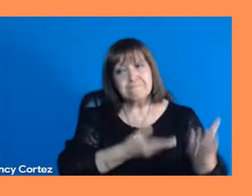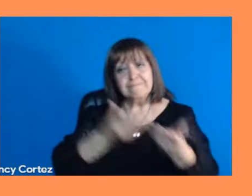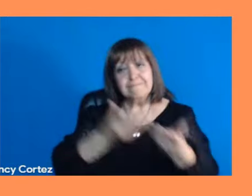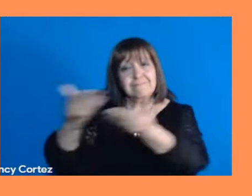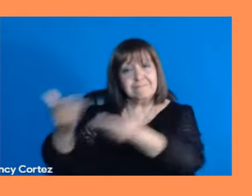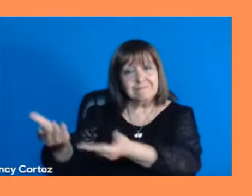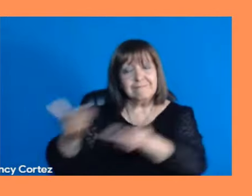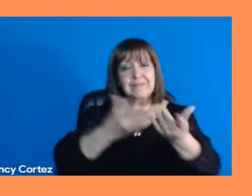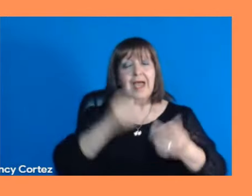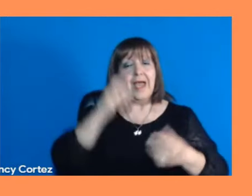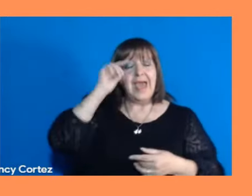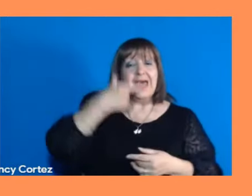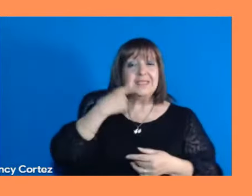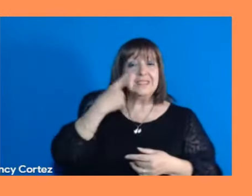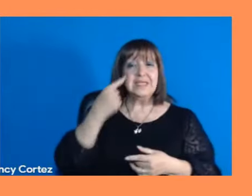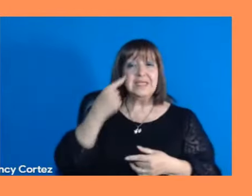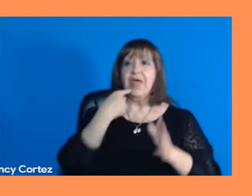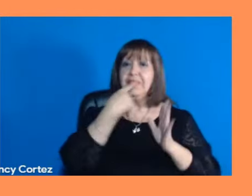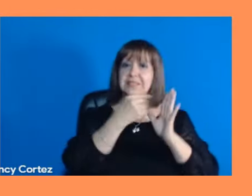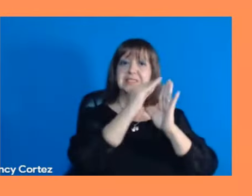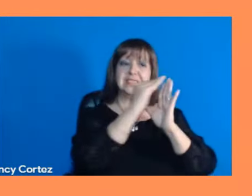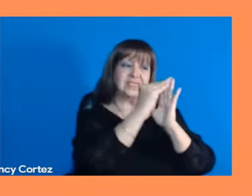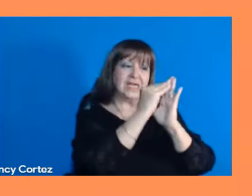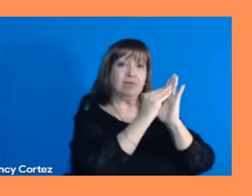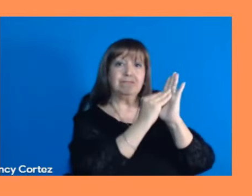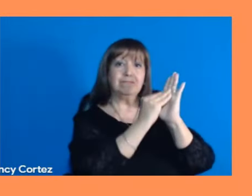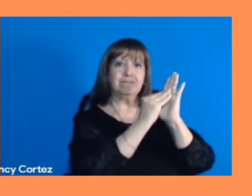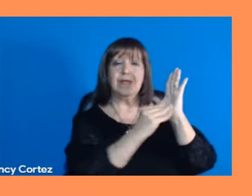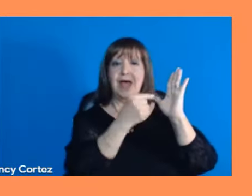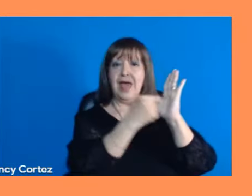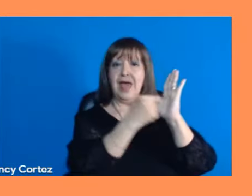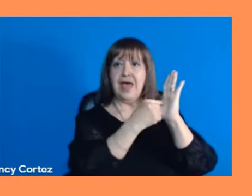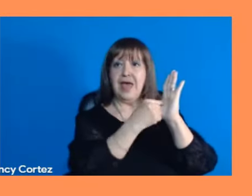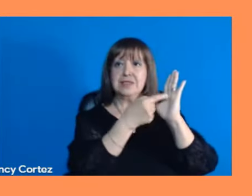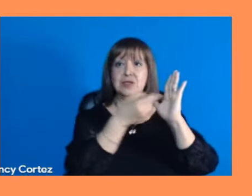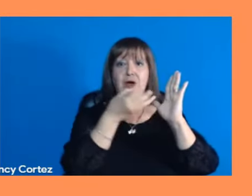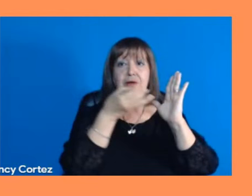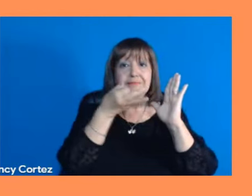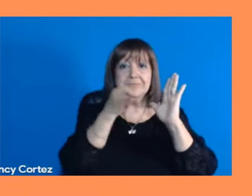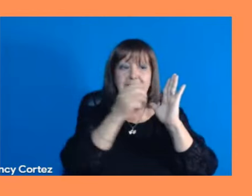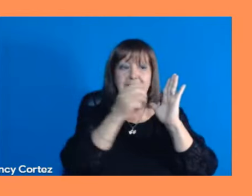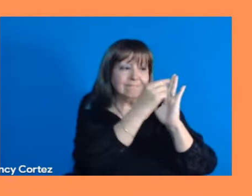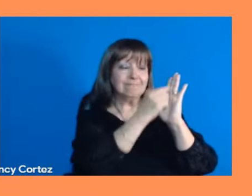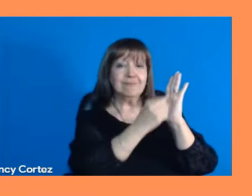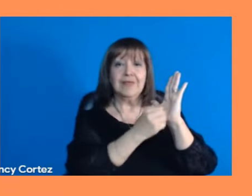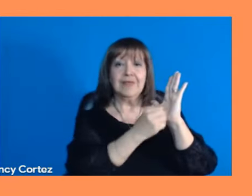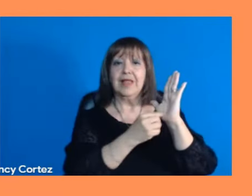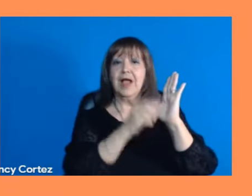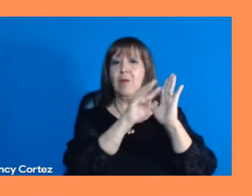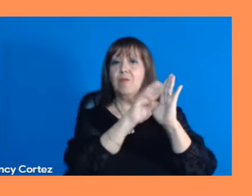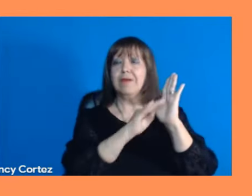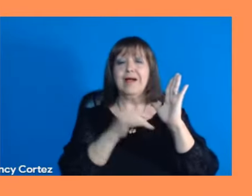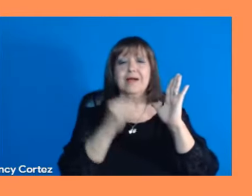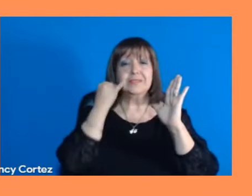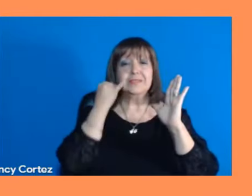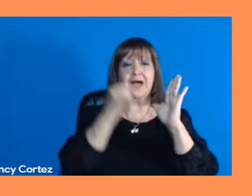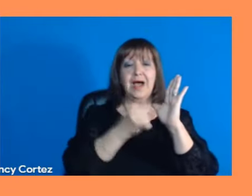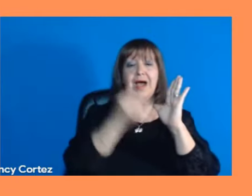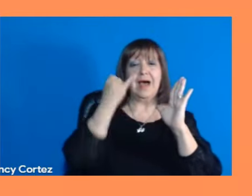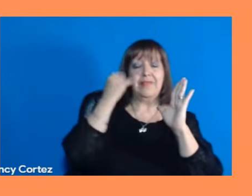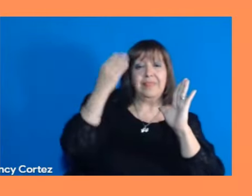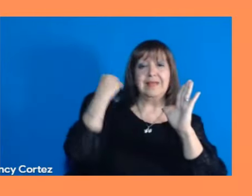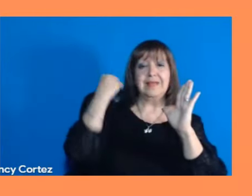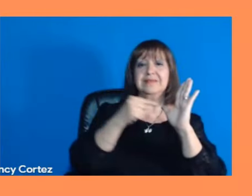patrones socioculturales que promueven y sostienen la desigualdad y las relaciones